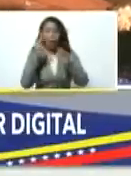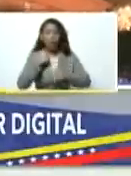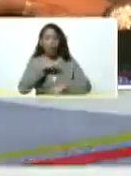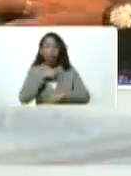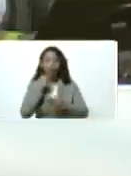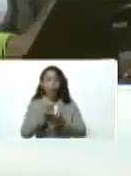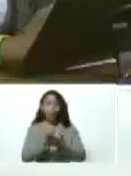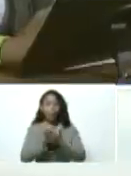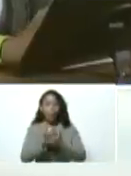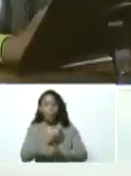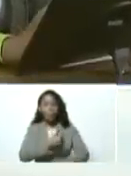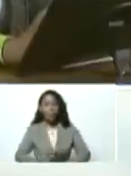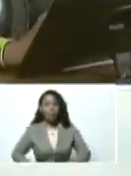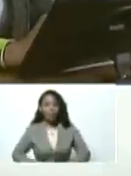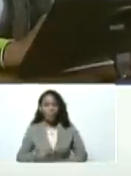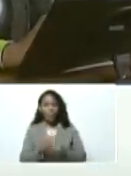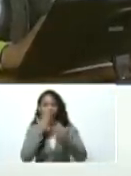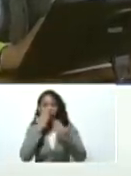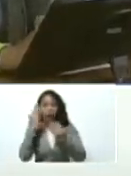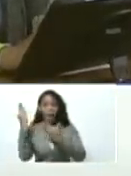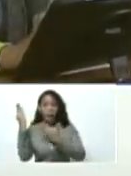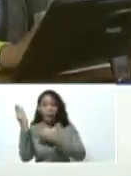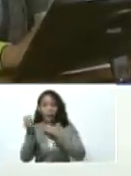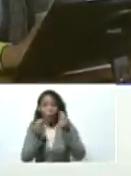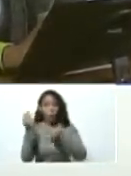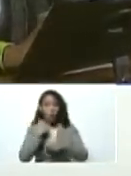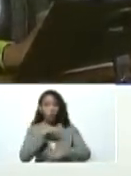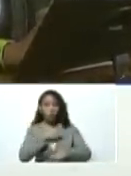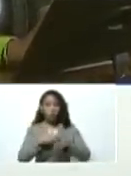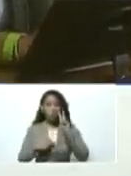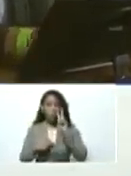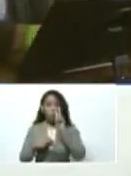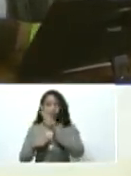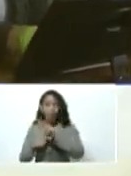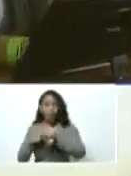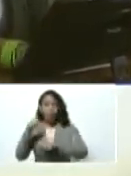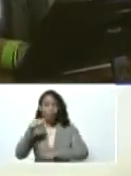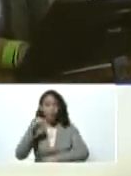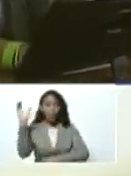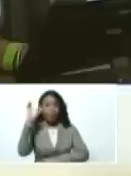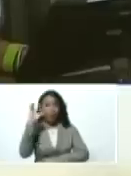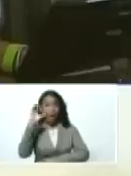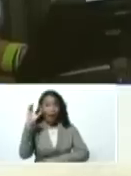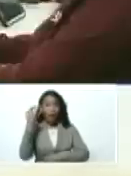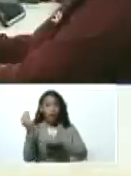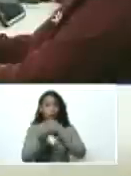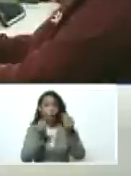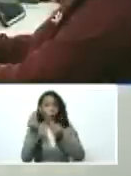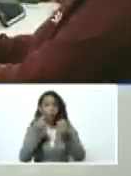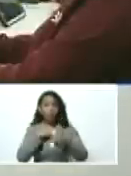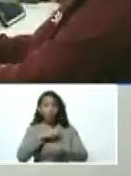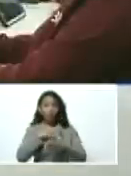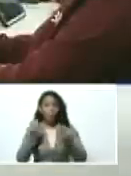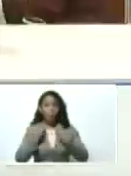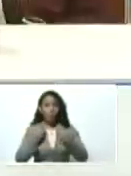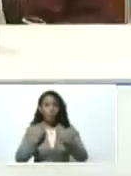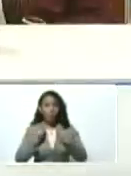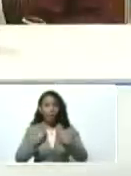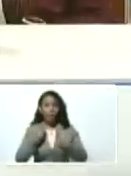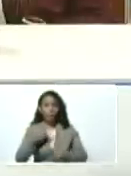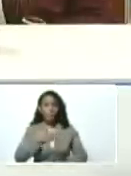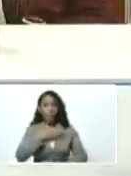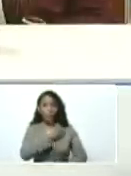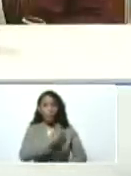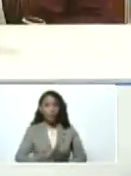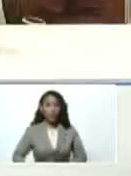economía, presidente. Es así como lo estamos viendo nosotros en Caracas y es así como lo estamos viviendo, mi